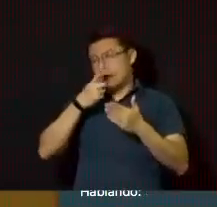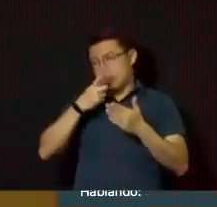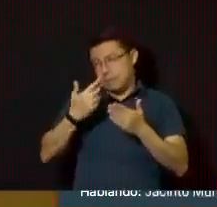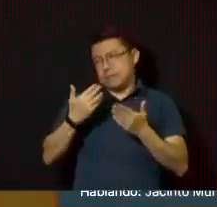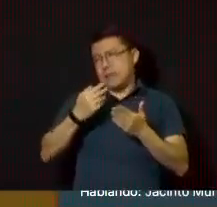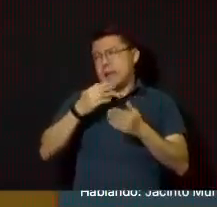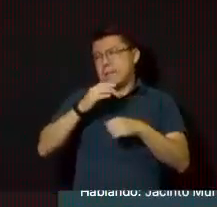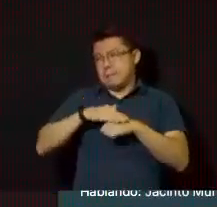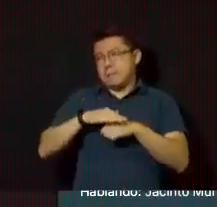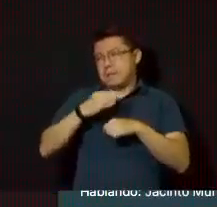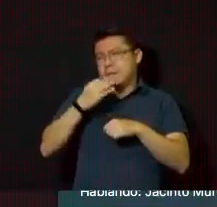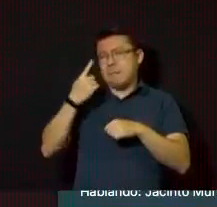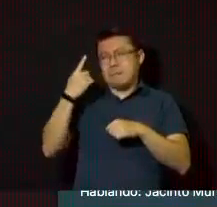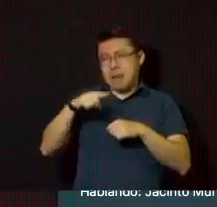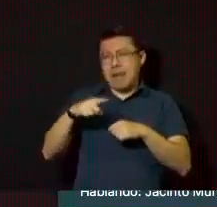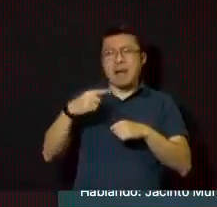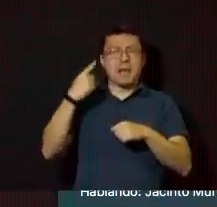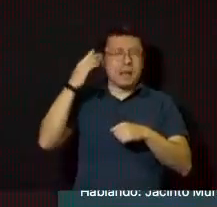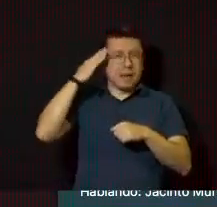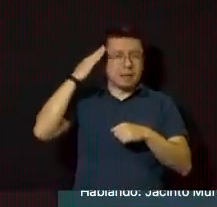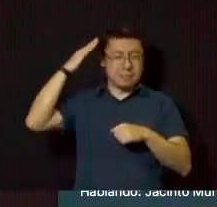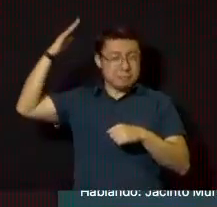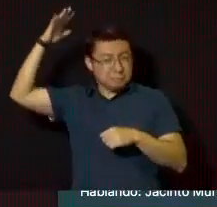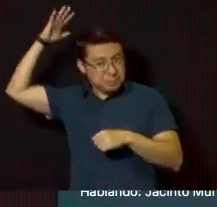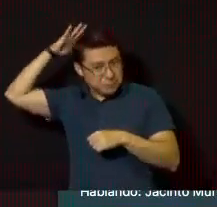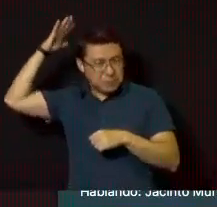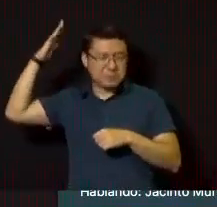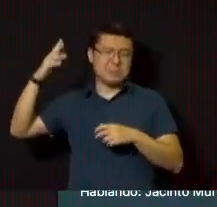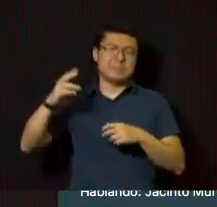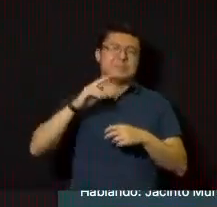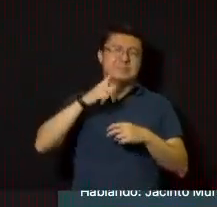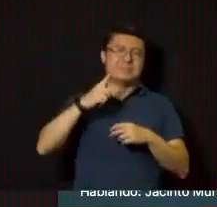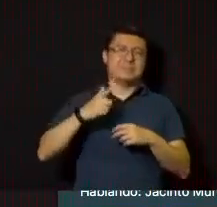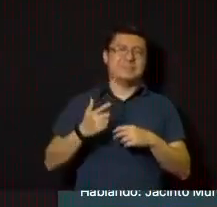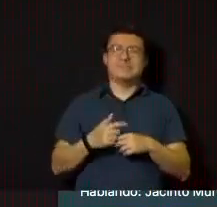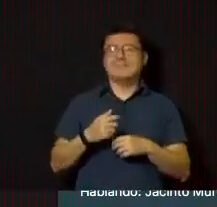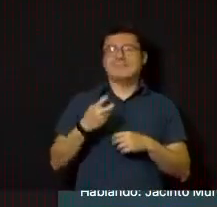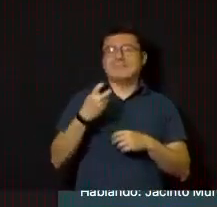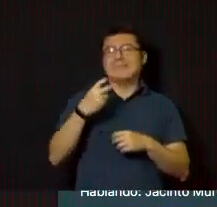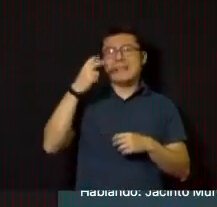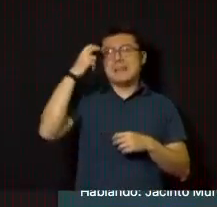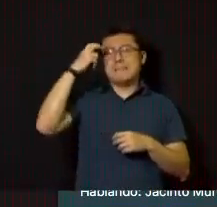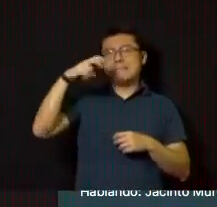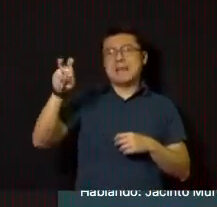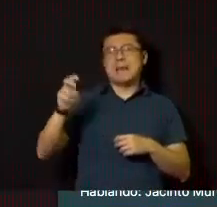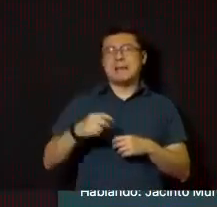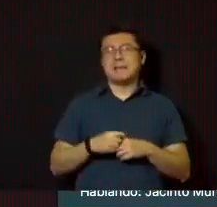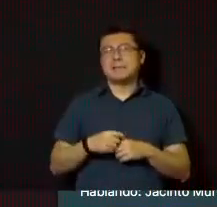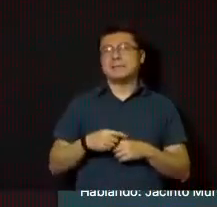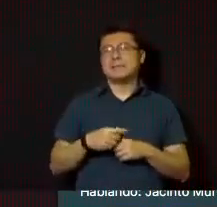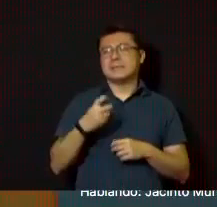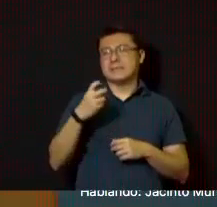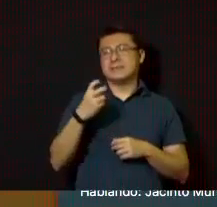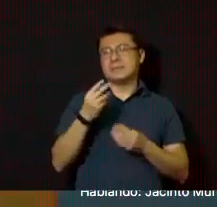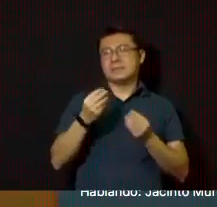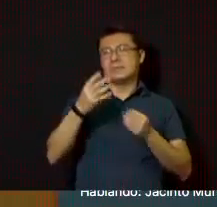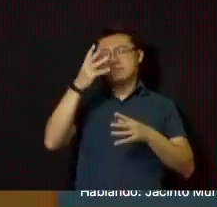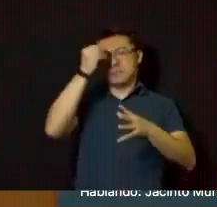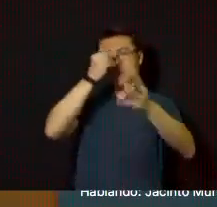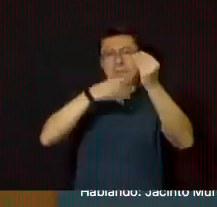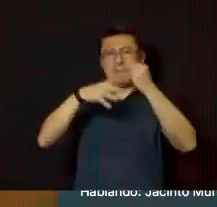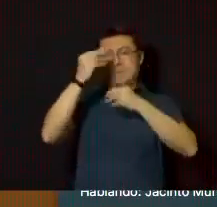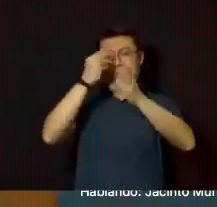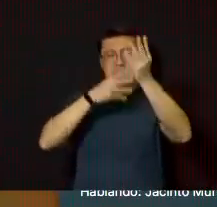Y bueno, esos viajes para mí ha sido una experiencia muy, de mucho aprendizaje, de